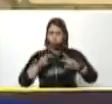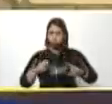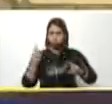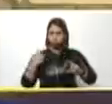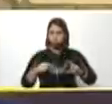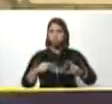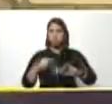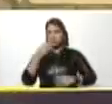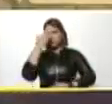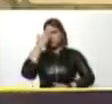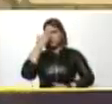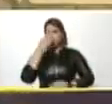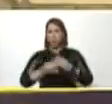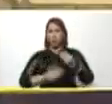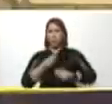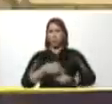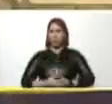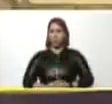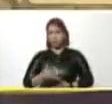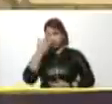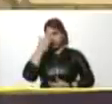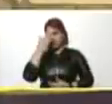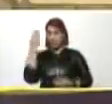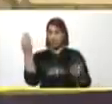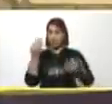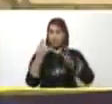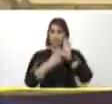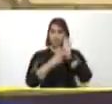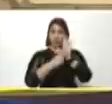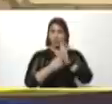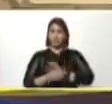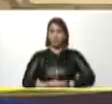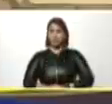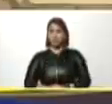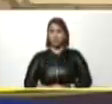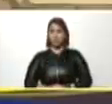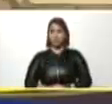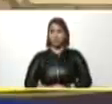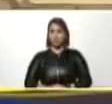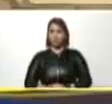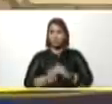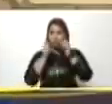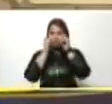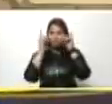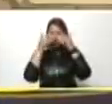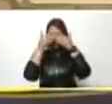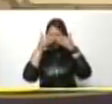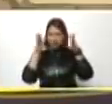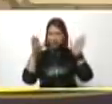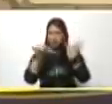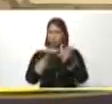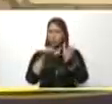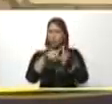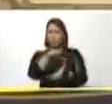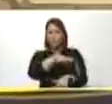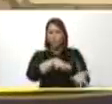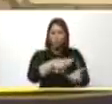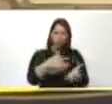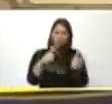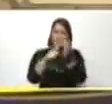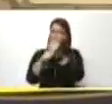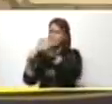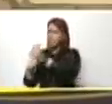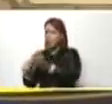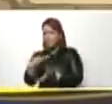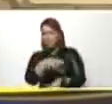pies sobre la tierra, saber siempre la verdad, salir a descubrir dónde hay un problema, dónde hay otro problema, dónde está la